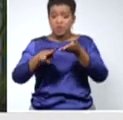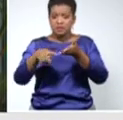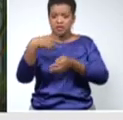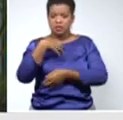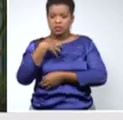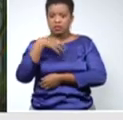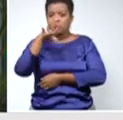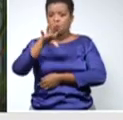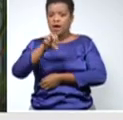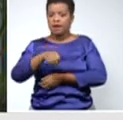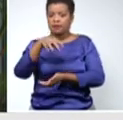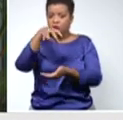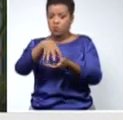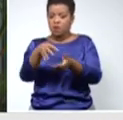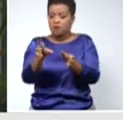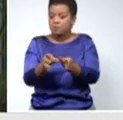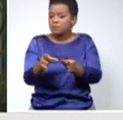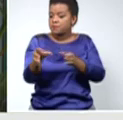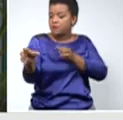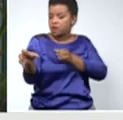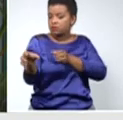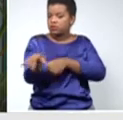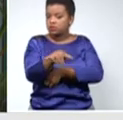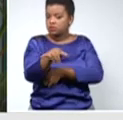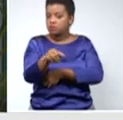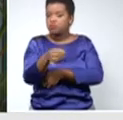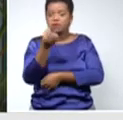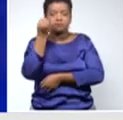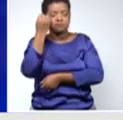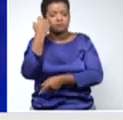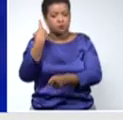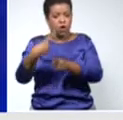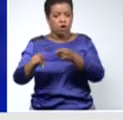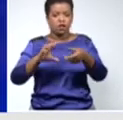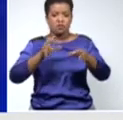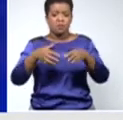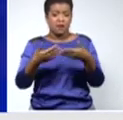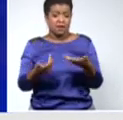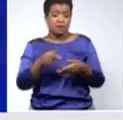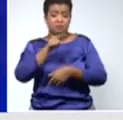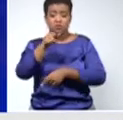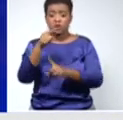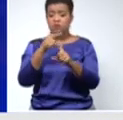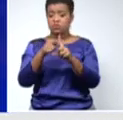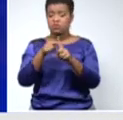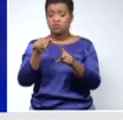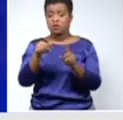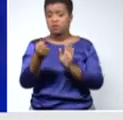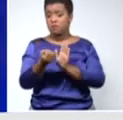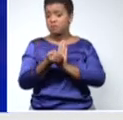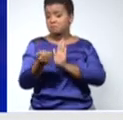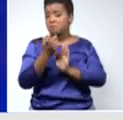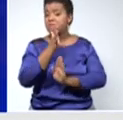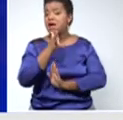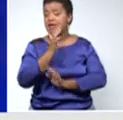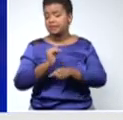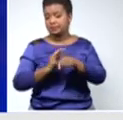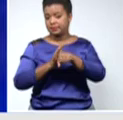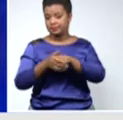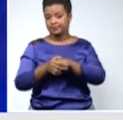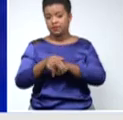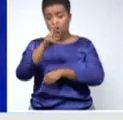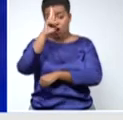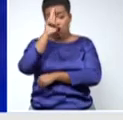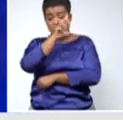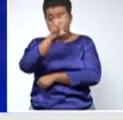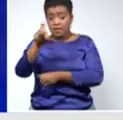crean 80 capacidades para recibir a nuevos casos positivos y sospechosos de la COVID-19. Nuestros hospitales provinciales